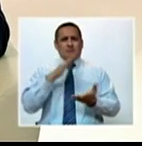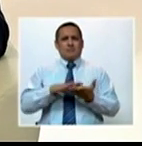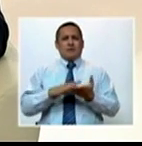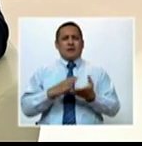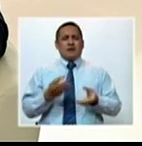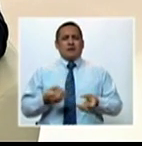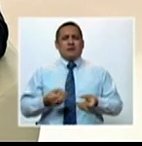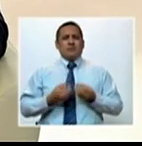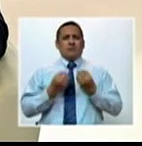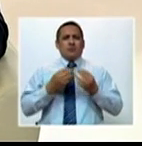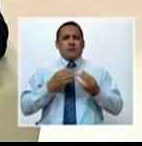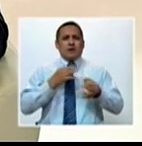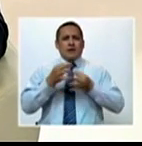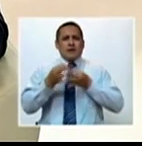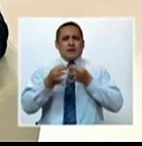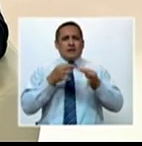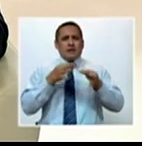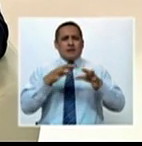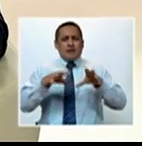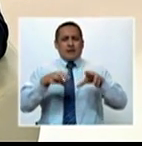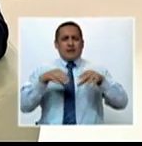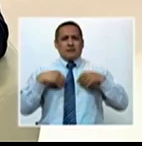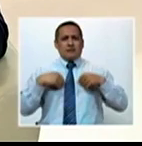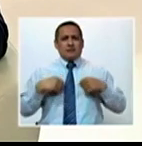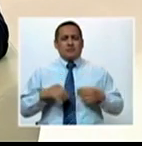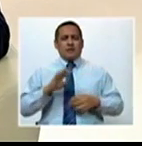ponen 4 años